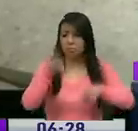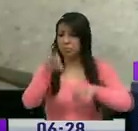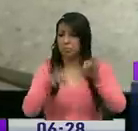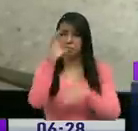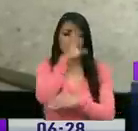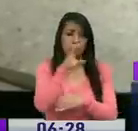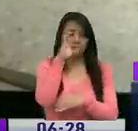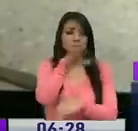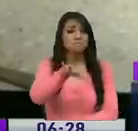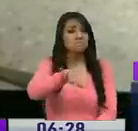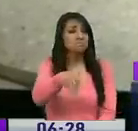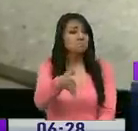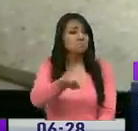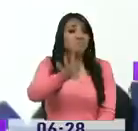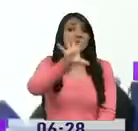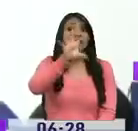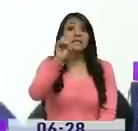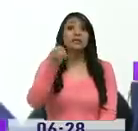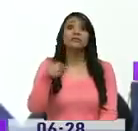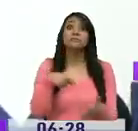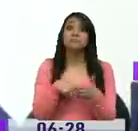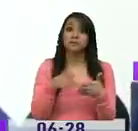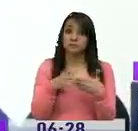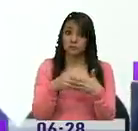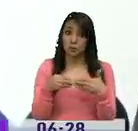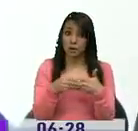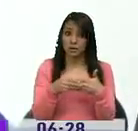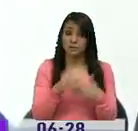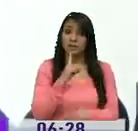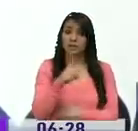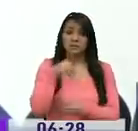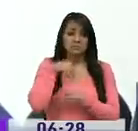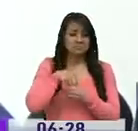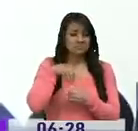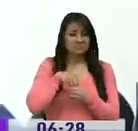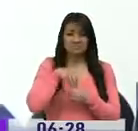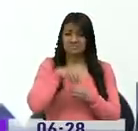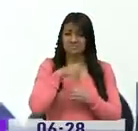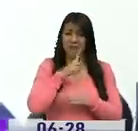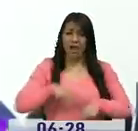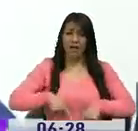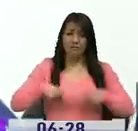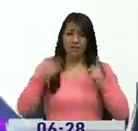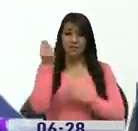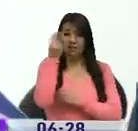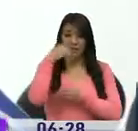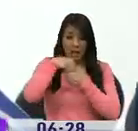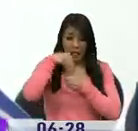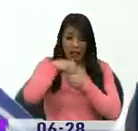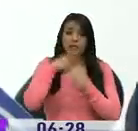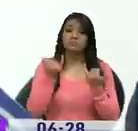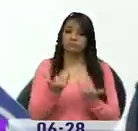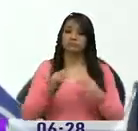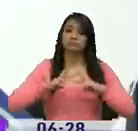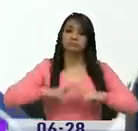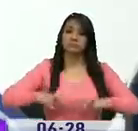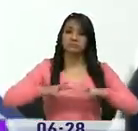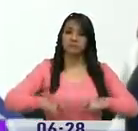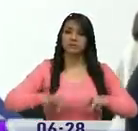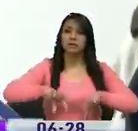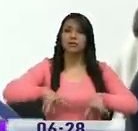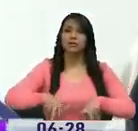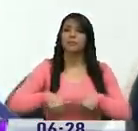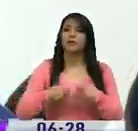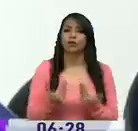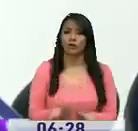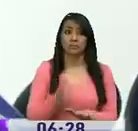aproximadamente 00,000 ella indica Pues que han sido sus ahorros de toda la vida pues está tratando de investigar y más que todo corroborar